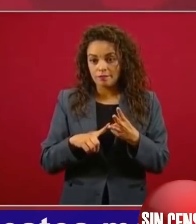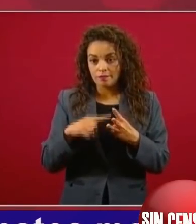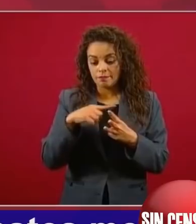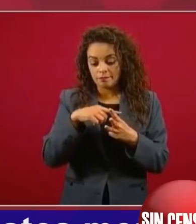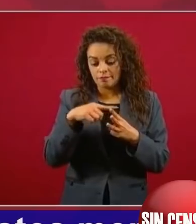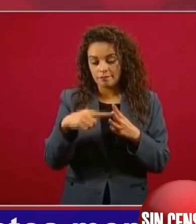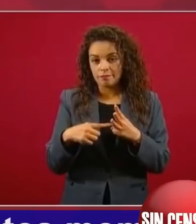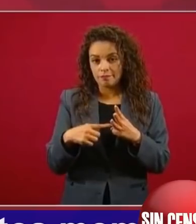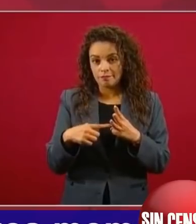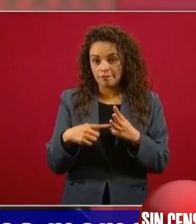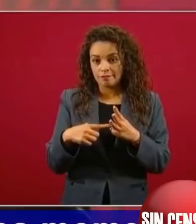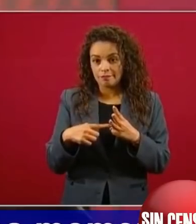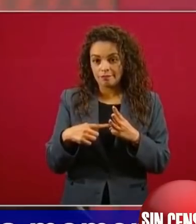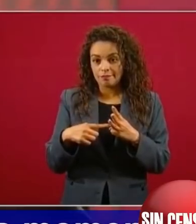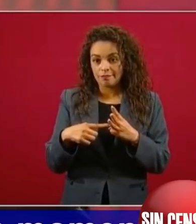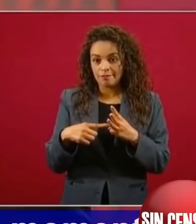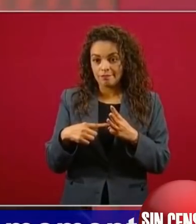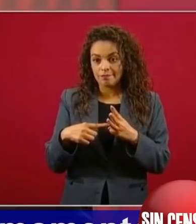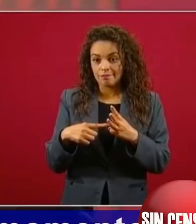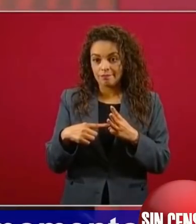que eran los moches: